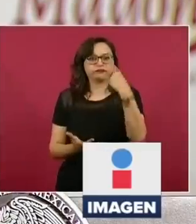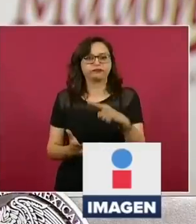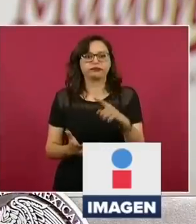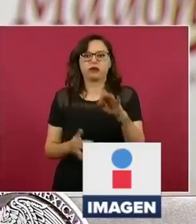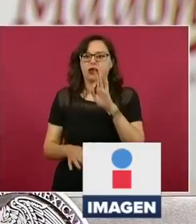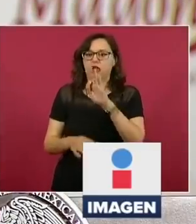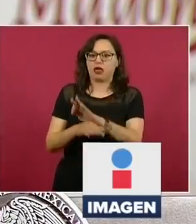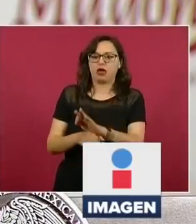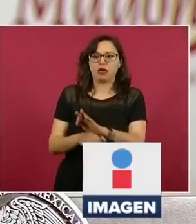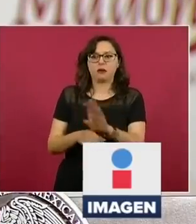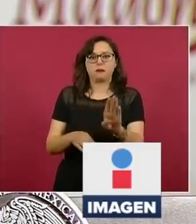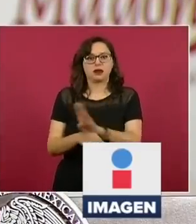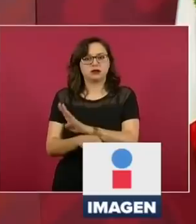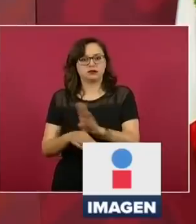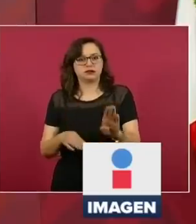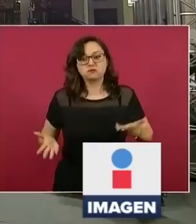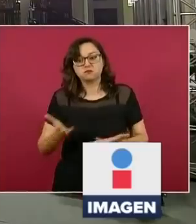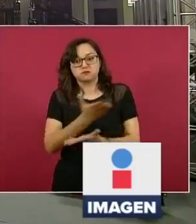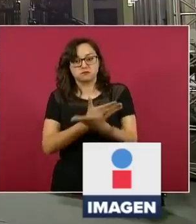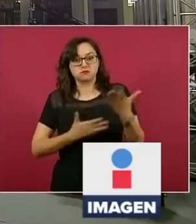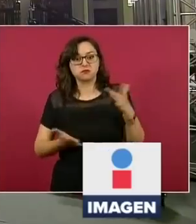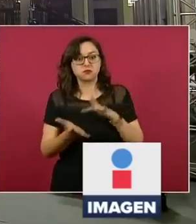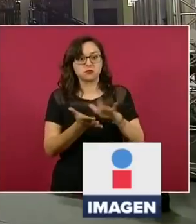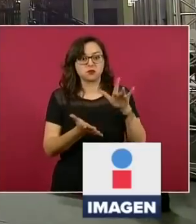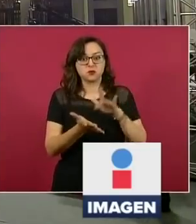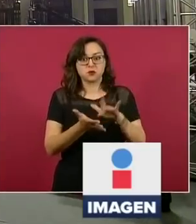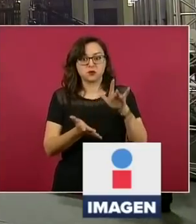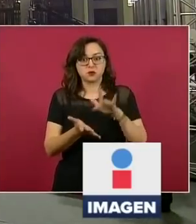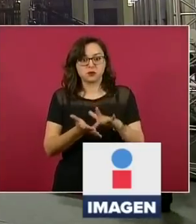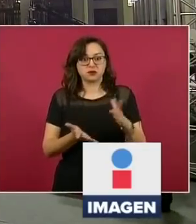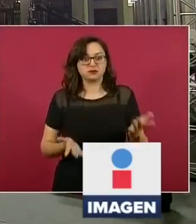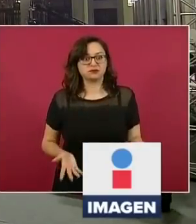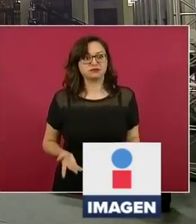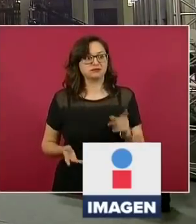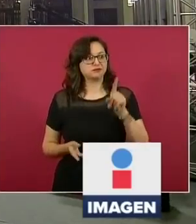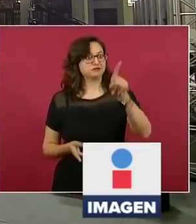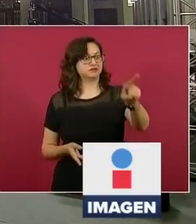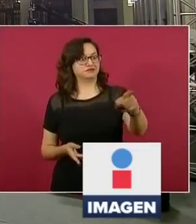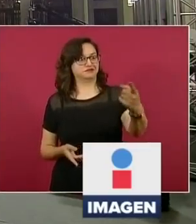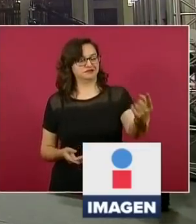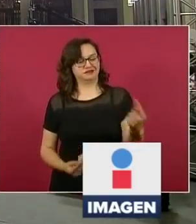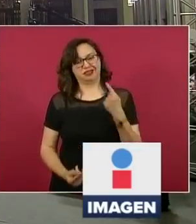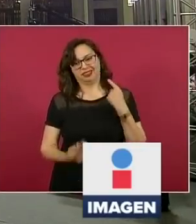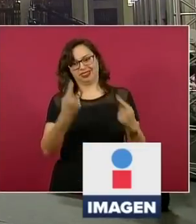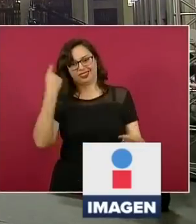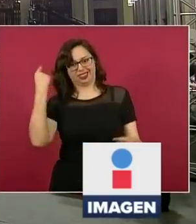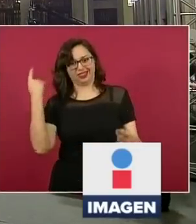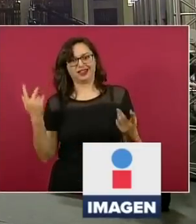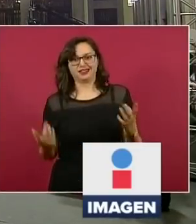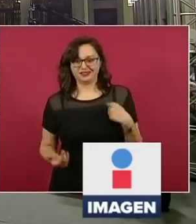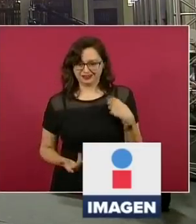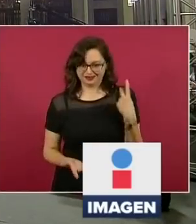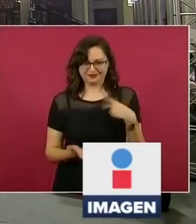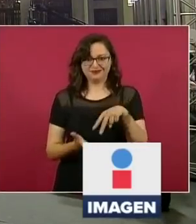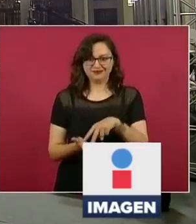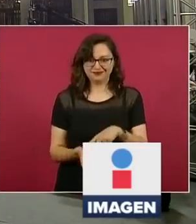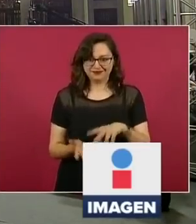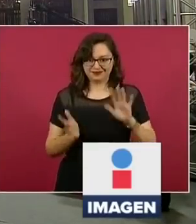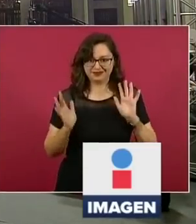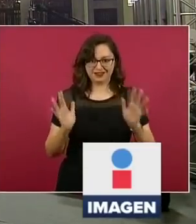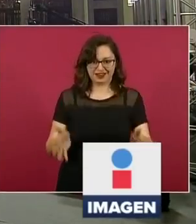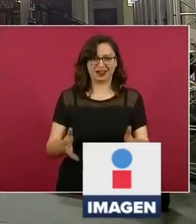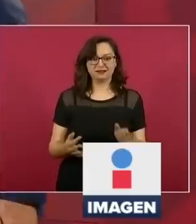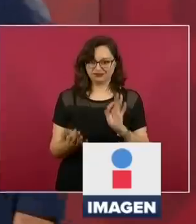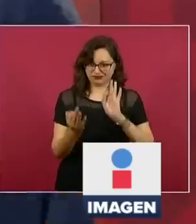fuerte. Nosotros, con todo el ánimo de colaboración, nos aventó al ruedo, señor presidente. Está, ya, pero muy bien, ¿verdad? Muchas gracias,